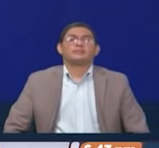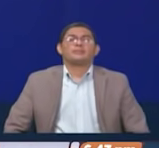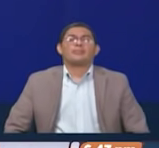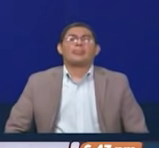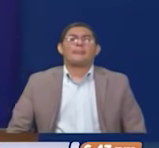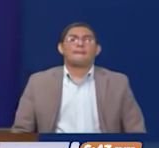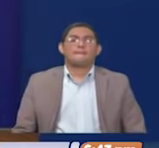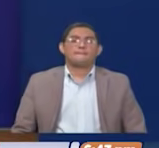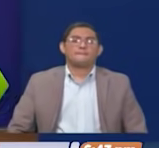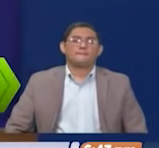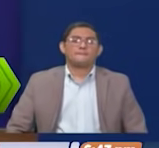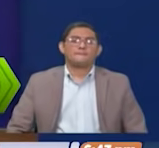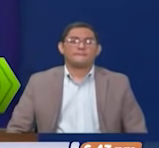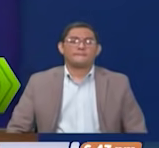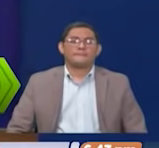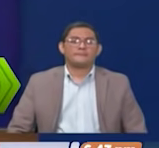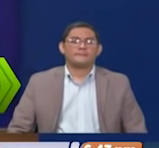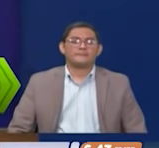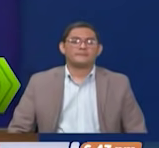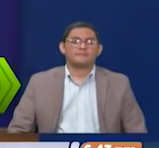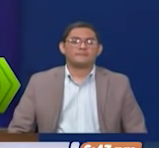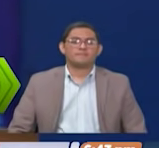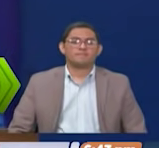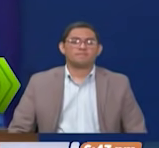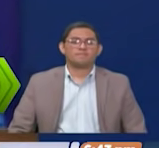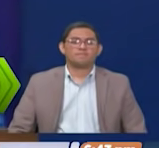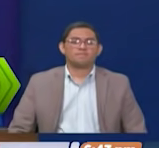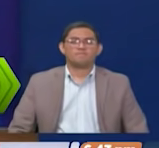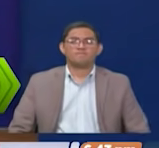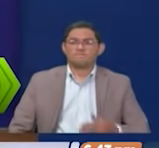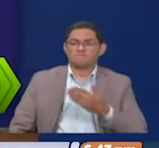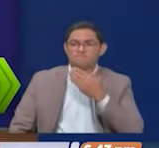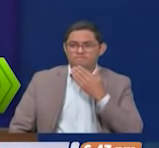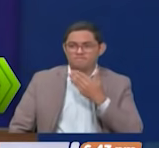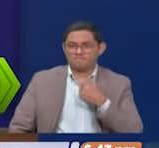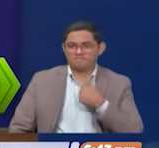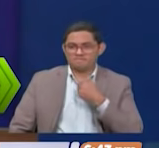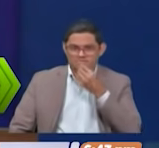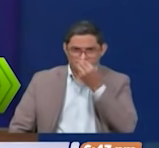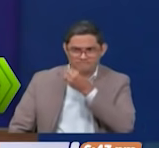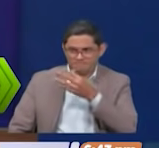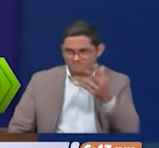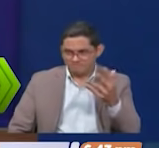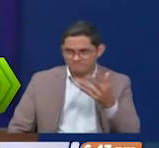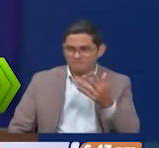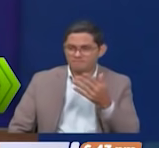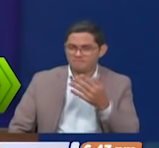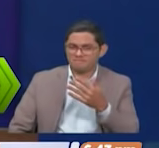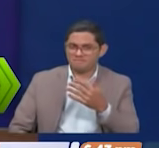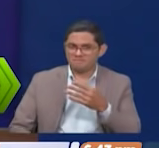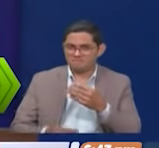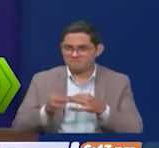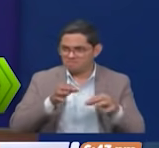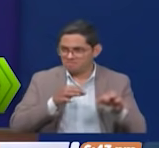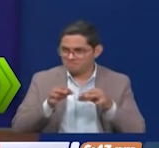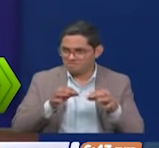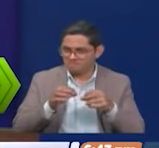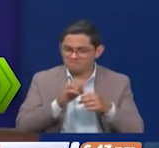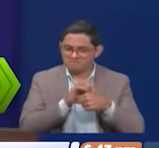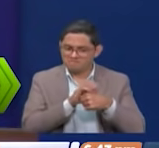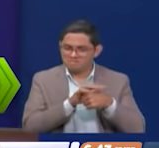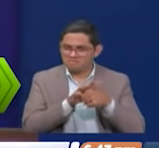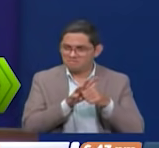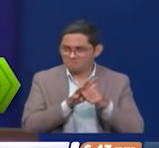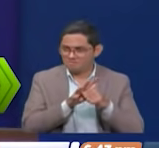estas cepas muchas gracias señor ministro por permitirme compartir la información de la vigilancia genómica de sarco